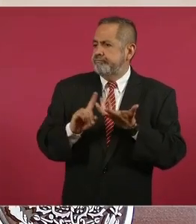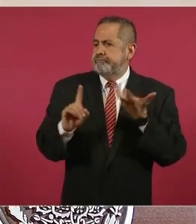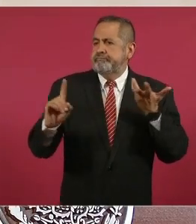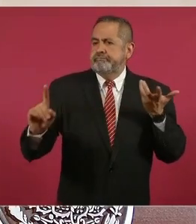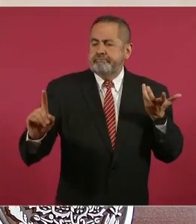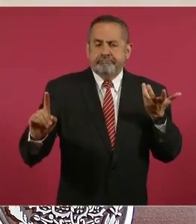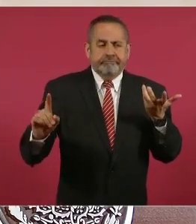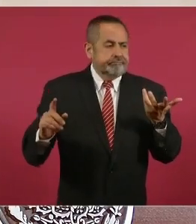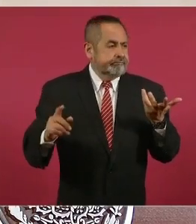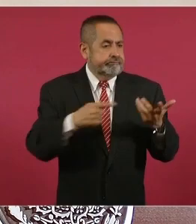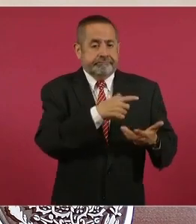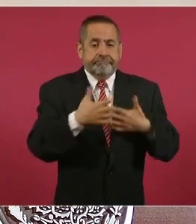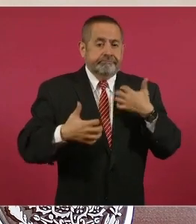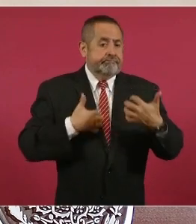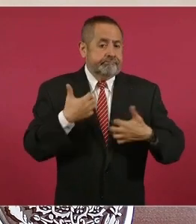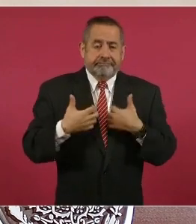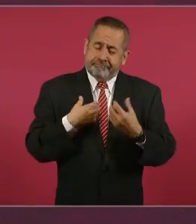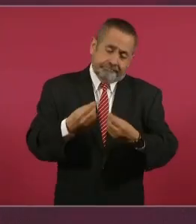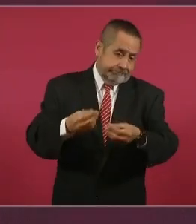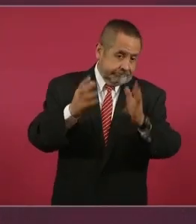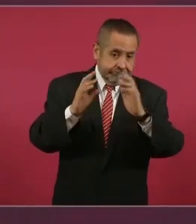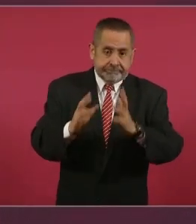muchísimo.